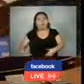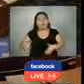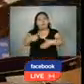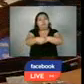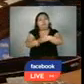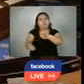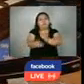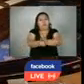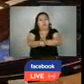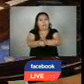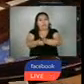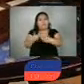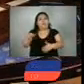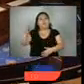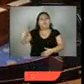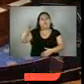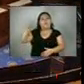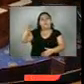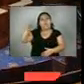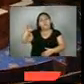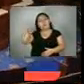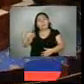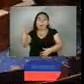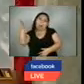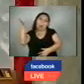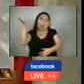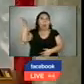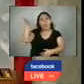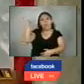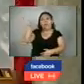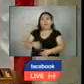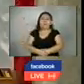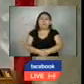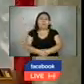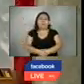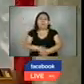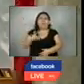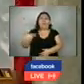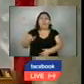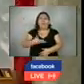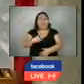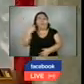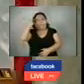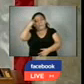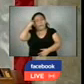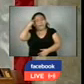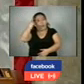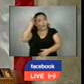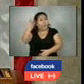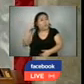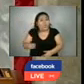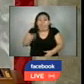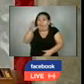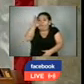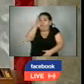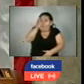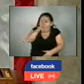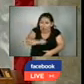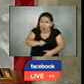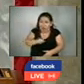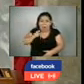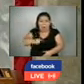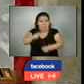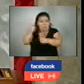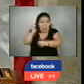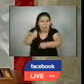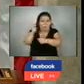de Representantes, Nancy Pelosi, se dirigía a la nación. Reflexionamos sobre ese día, el más oscuro. Recordamos que la insurrección empezó no